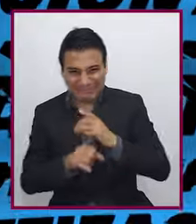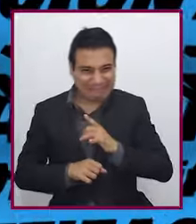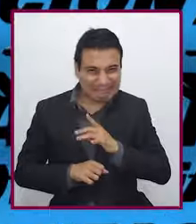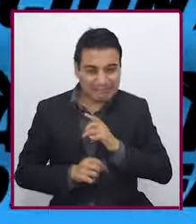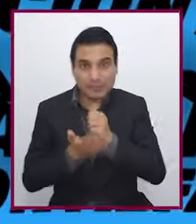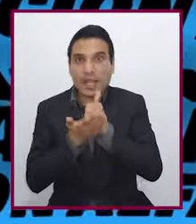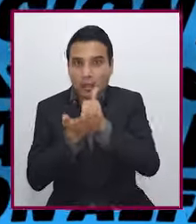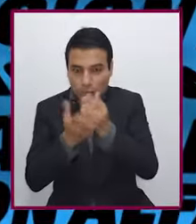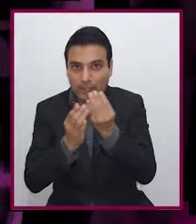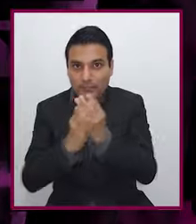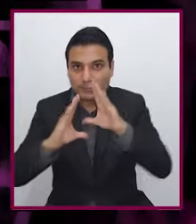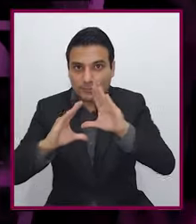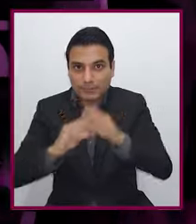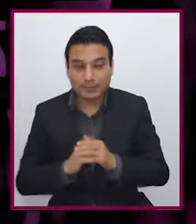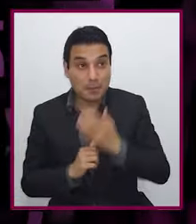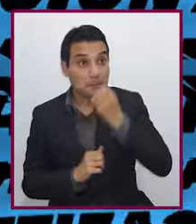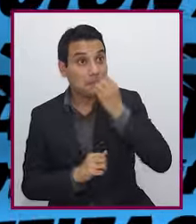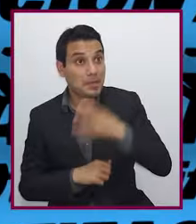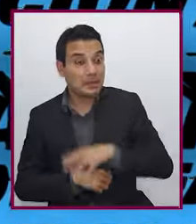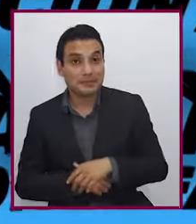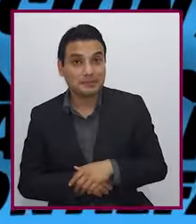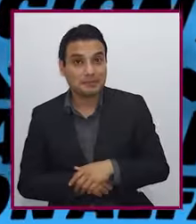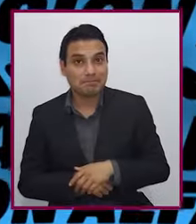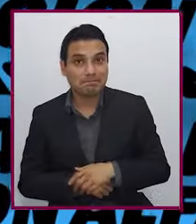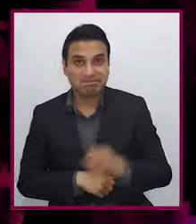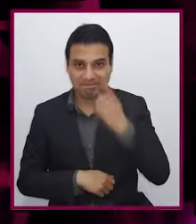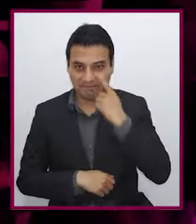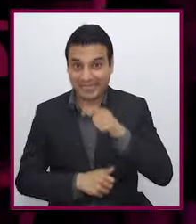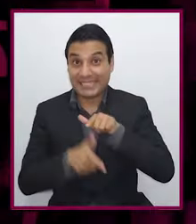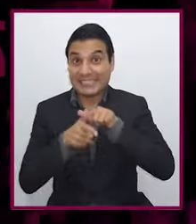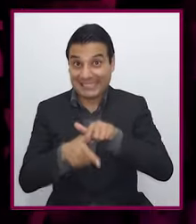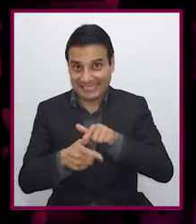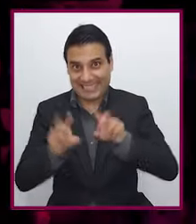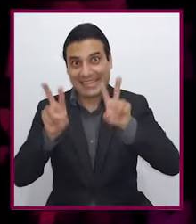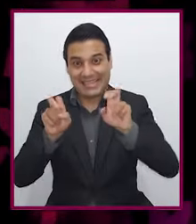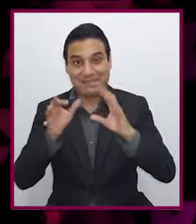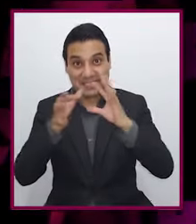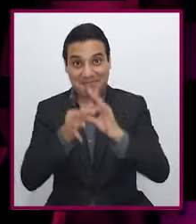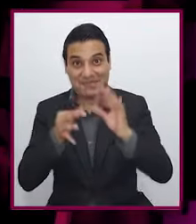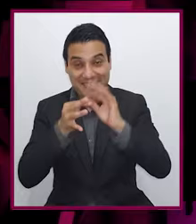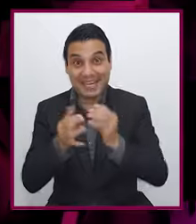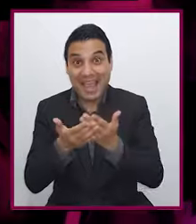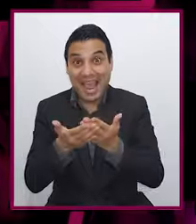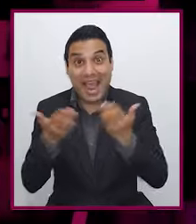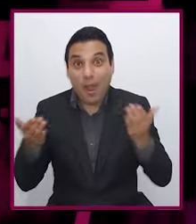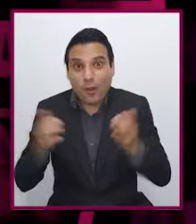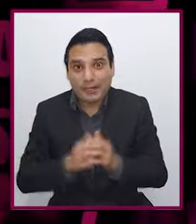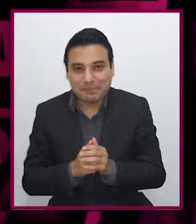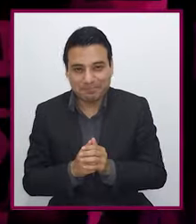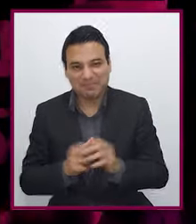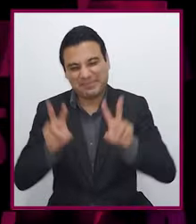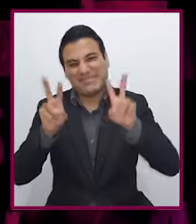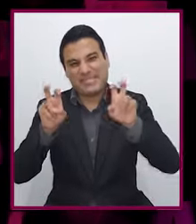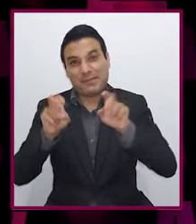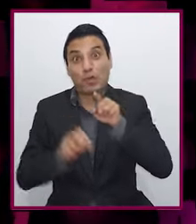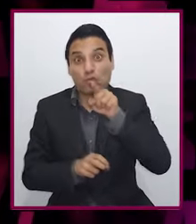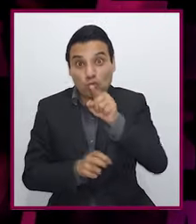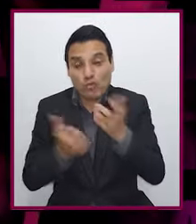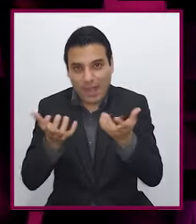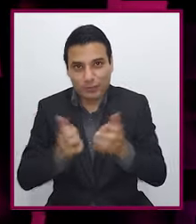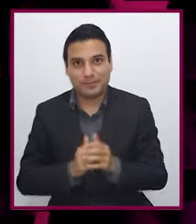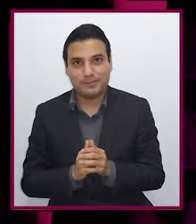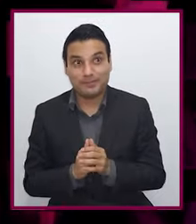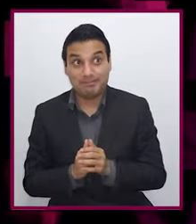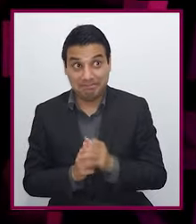temerosa de acercarse a internet. Así es, Axel. ¡Súper, Gaby! Pues sigamos conectados a este tema. Ahora con nuestra sección, hágalo